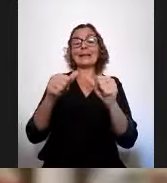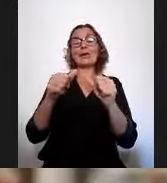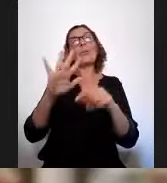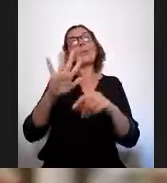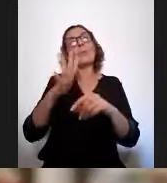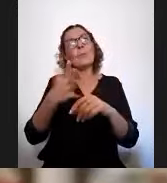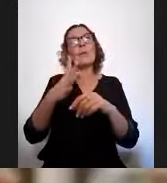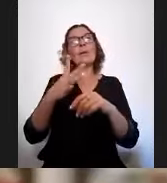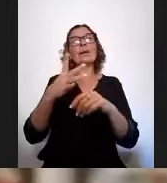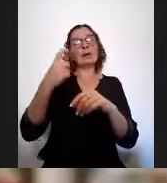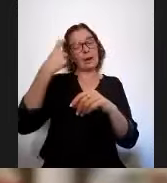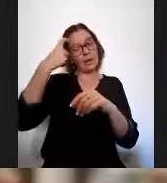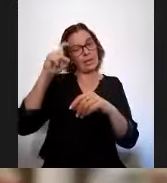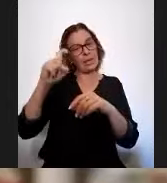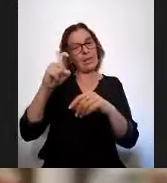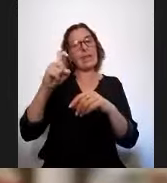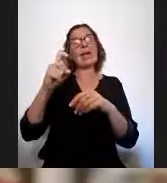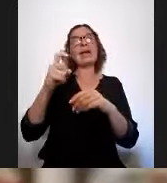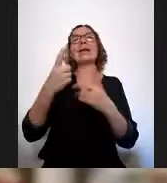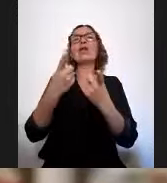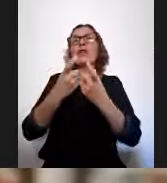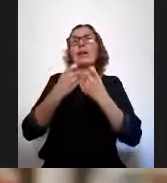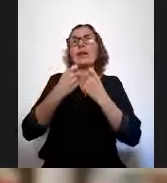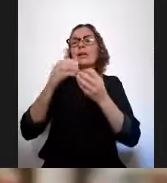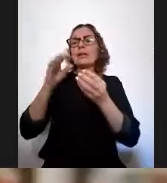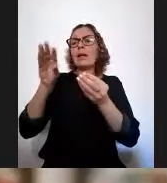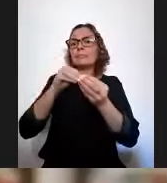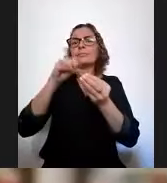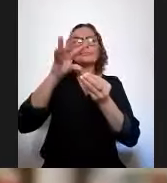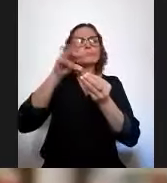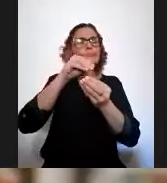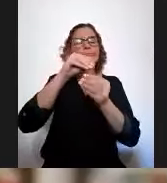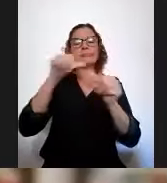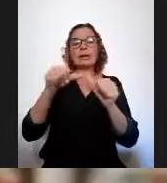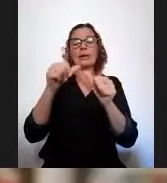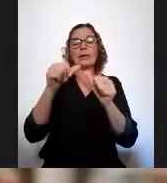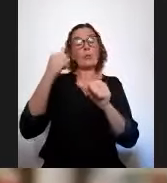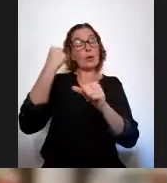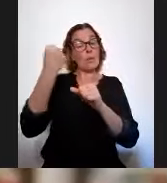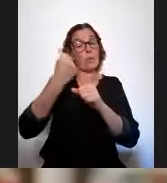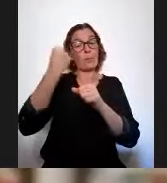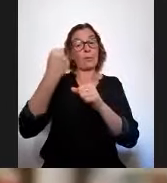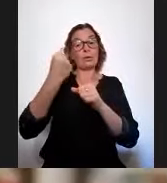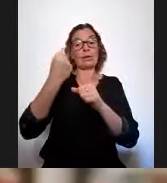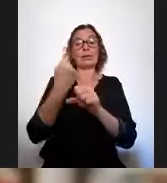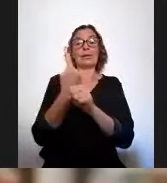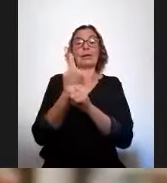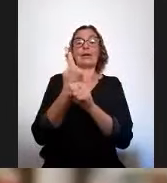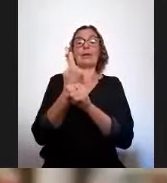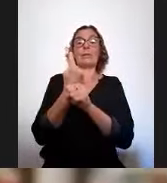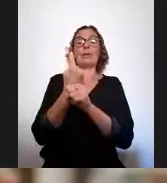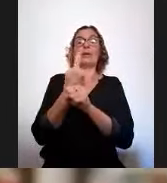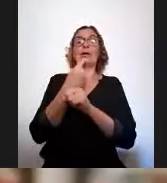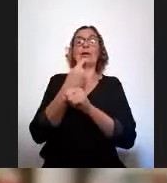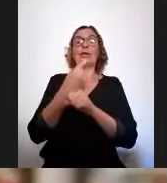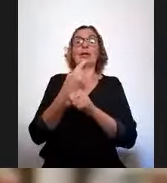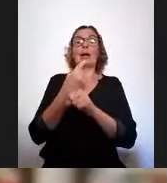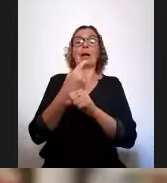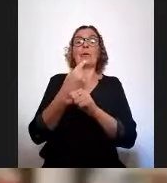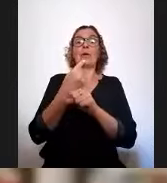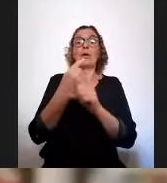de cuáles son los insumos que voy a necesitar. Es clave tener esta primera, digamos,